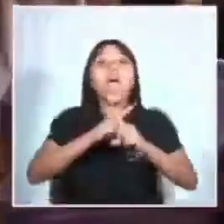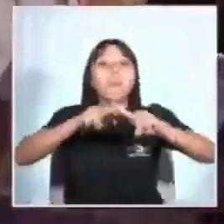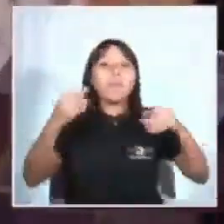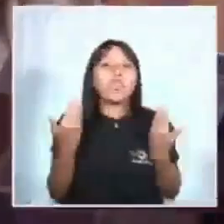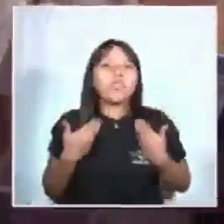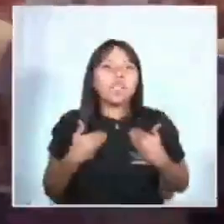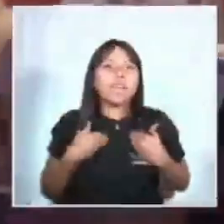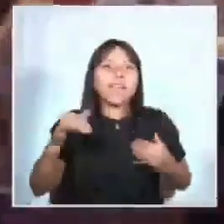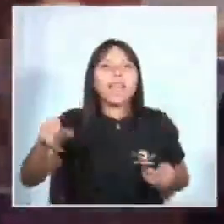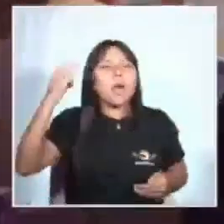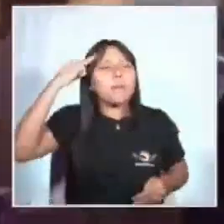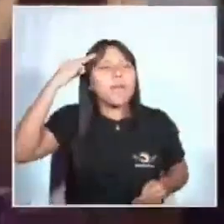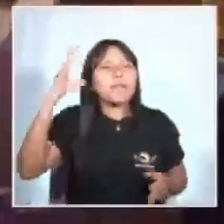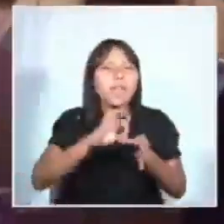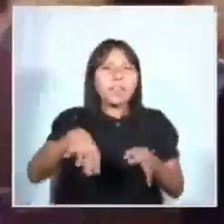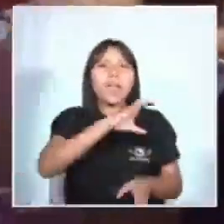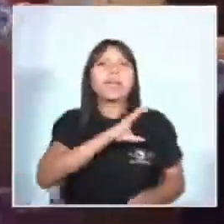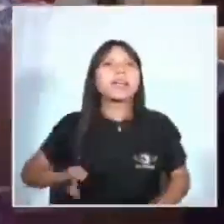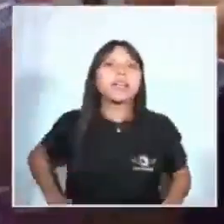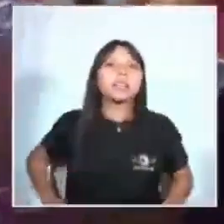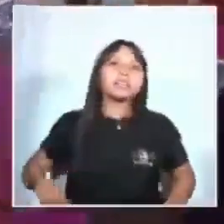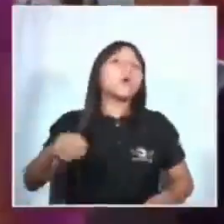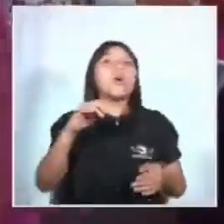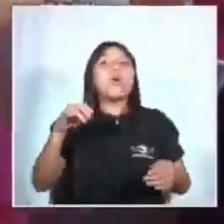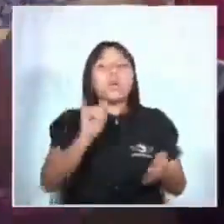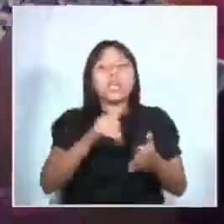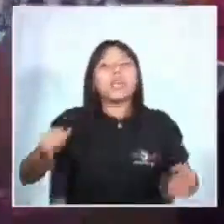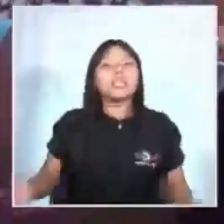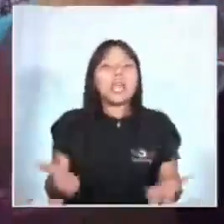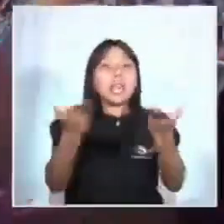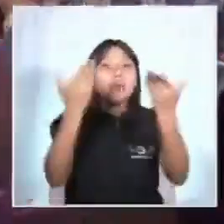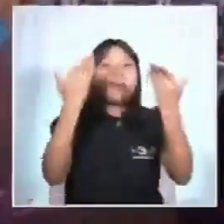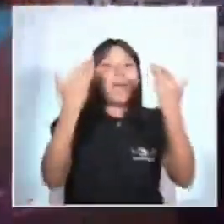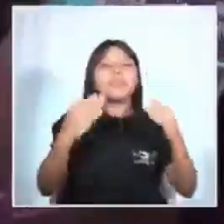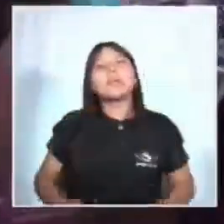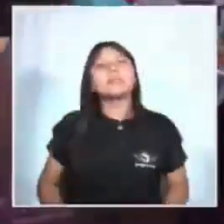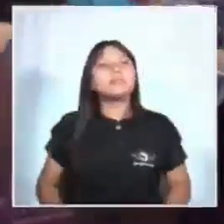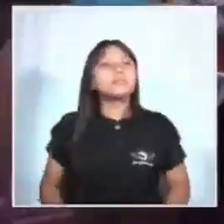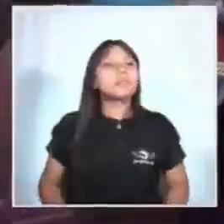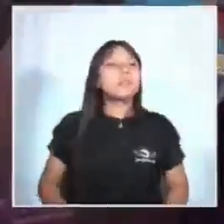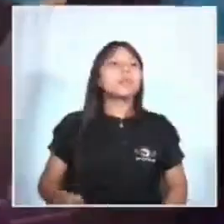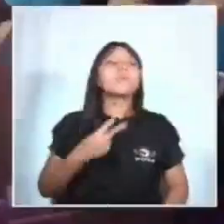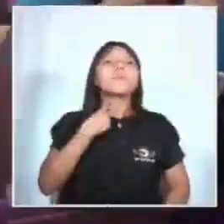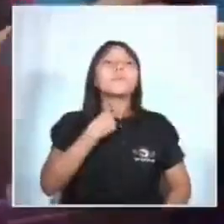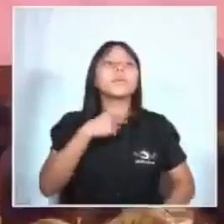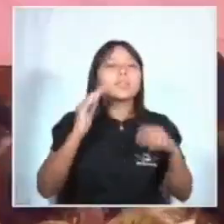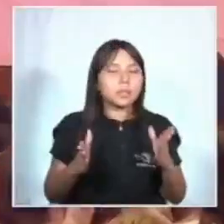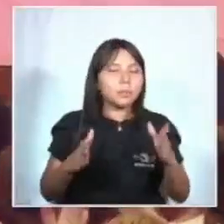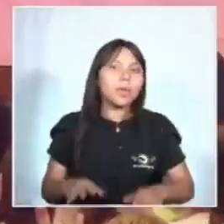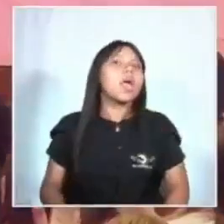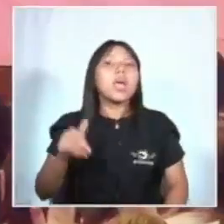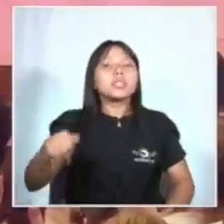la mente de Cristo, que no se levantan para ser las víctimas de su historia, se levantan